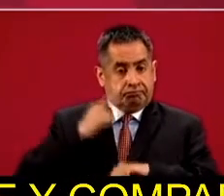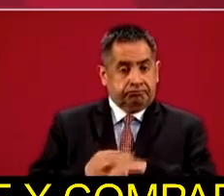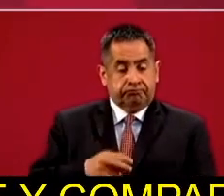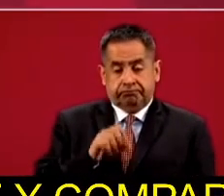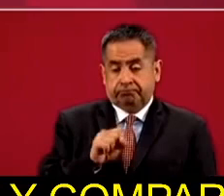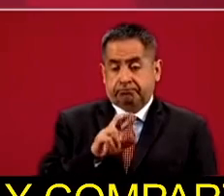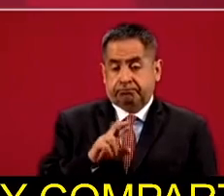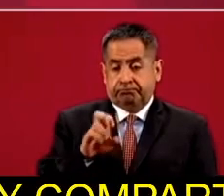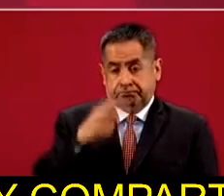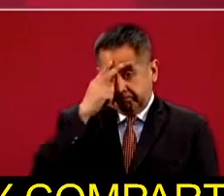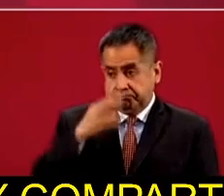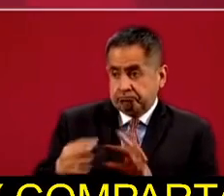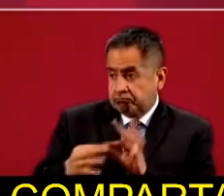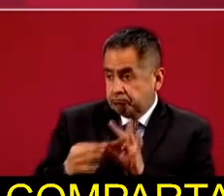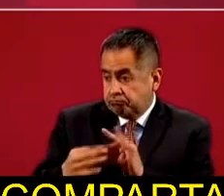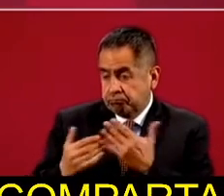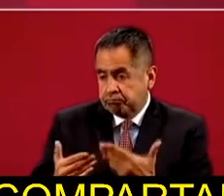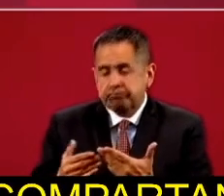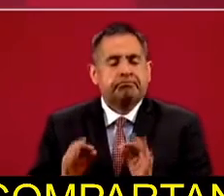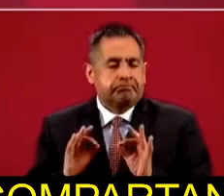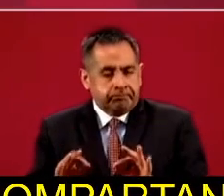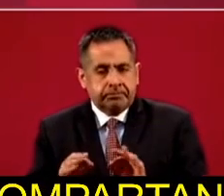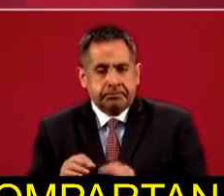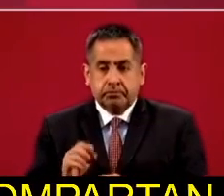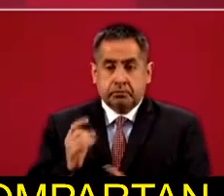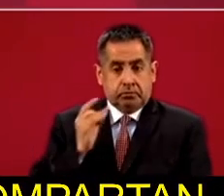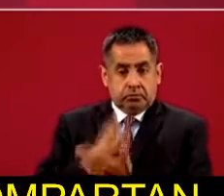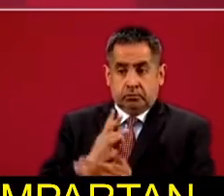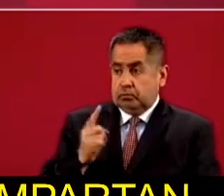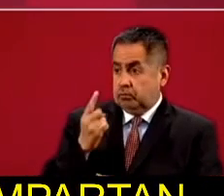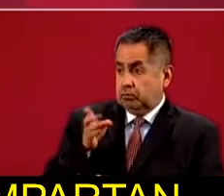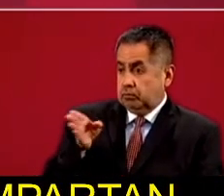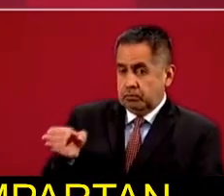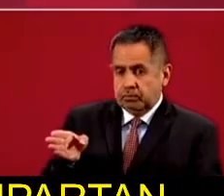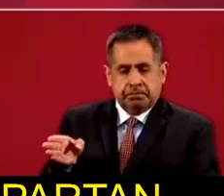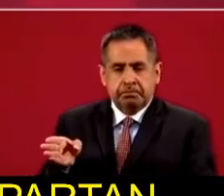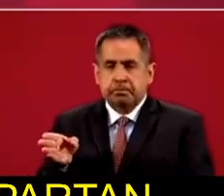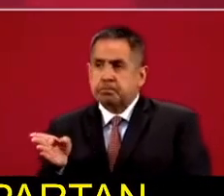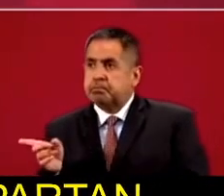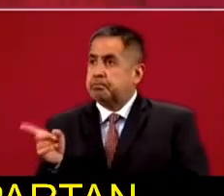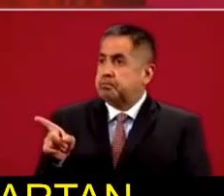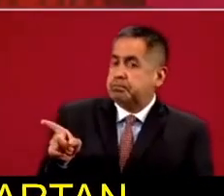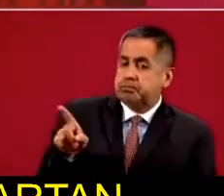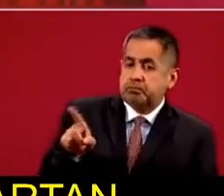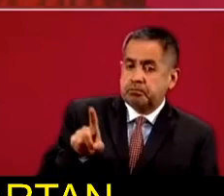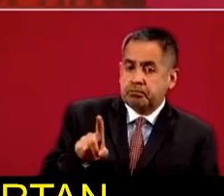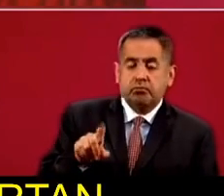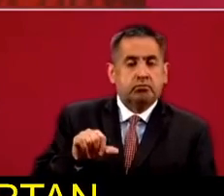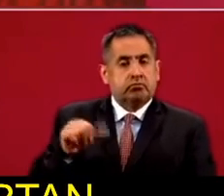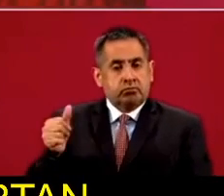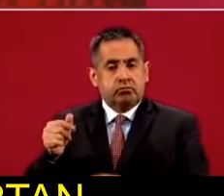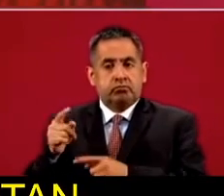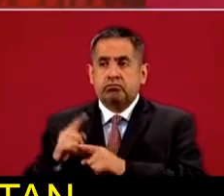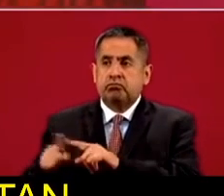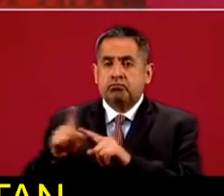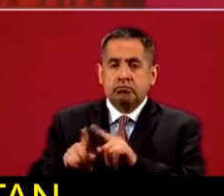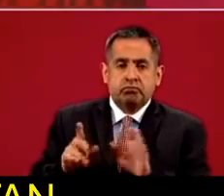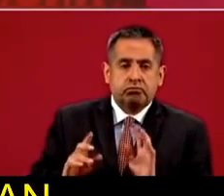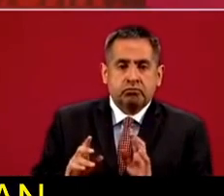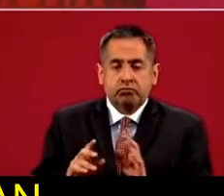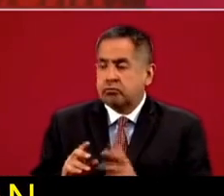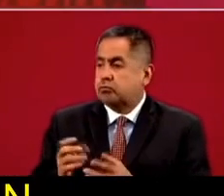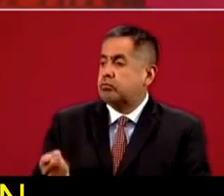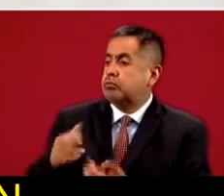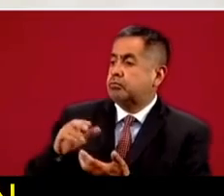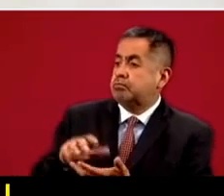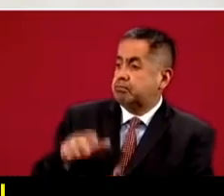México, a pesar de ello, extendimos esto como posibilidad de que no cumplieran en la cantidad, no en el